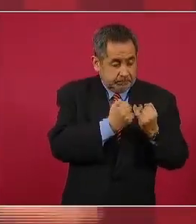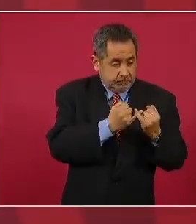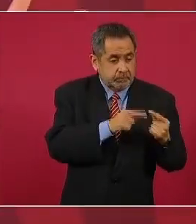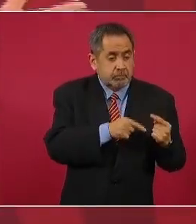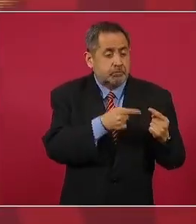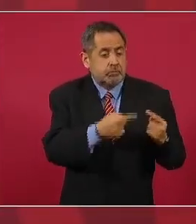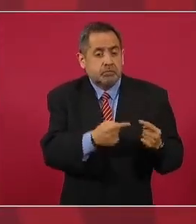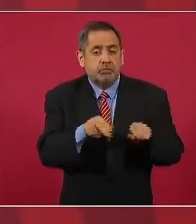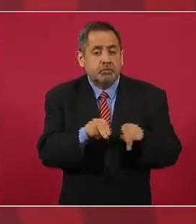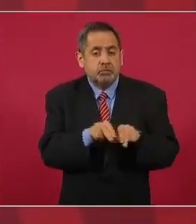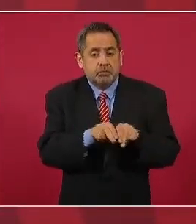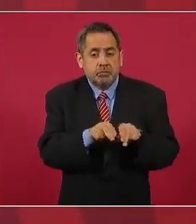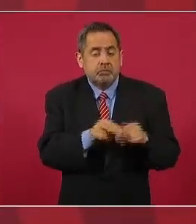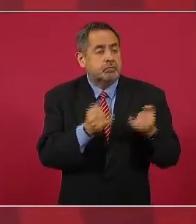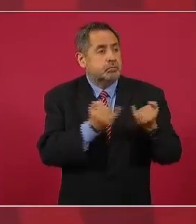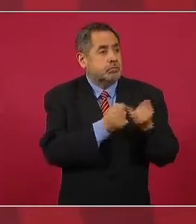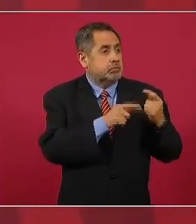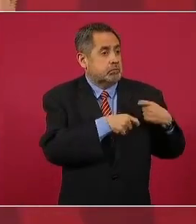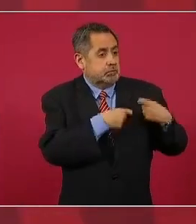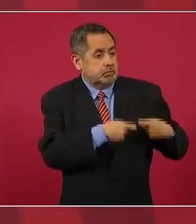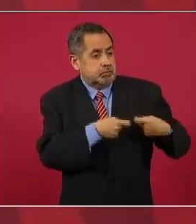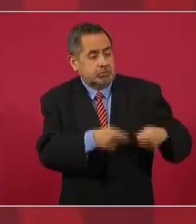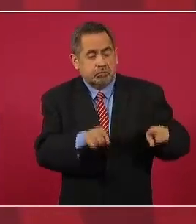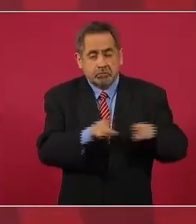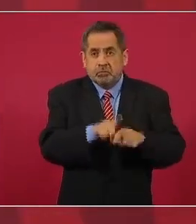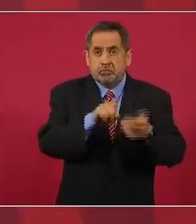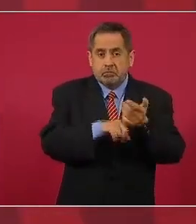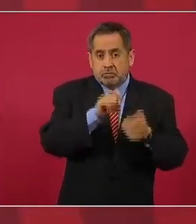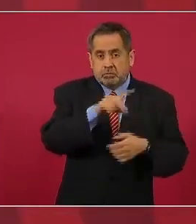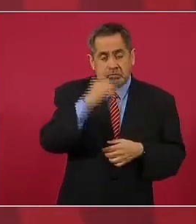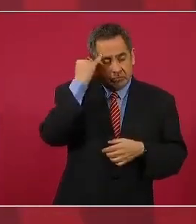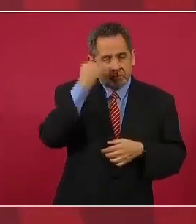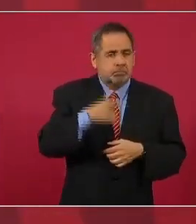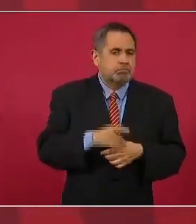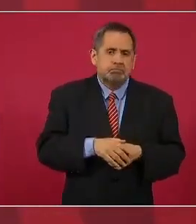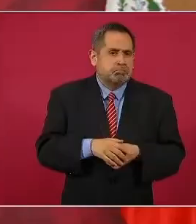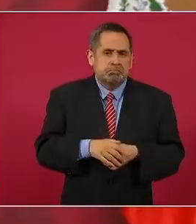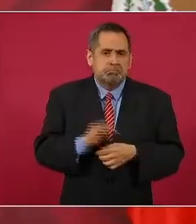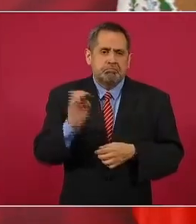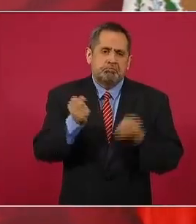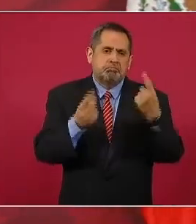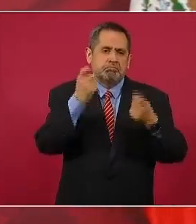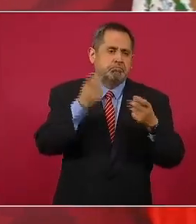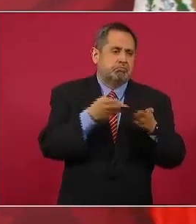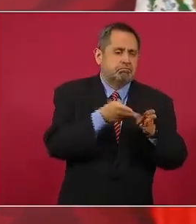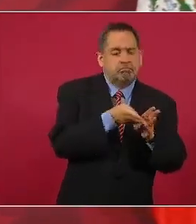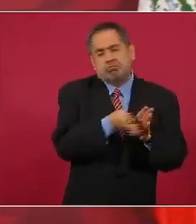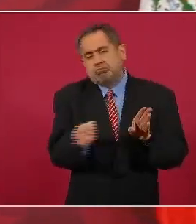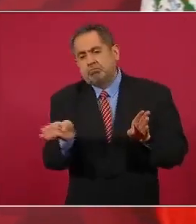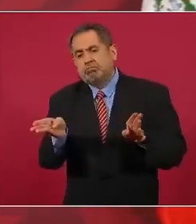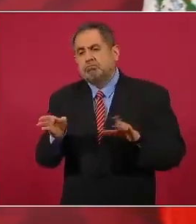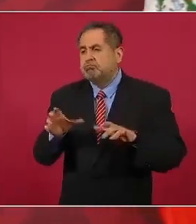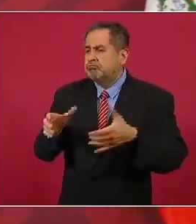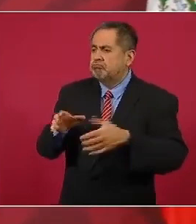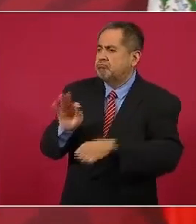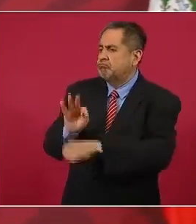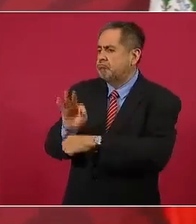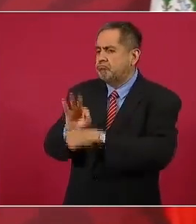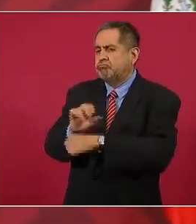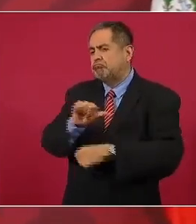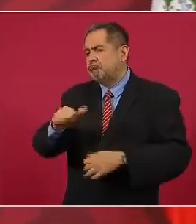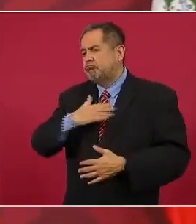no van a tomar el camino de las causas